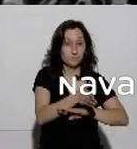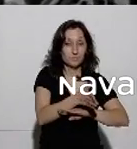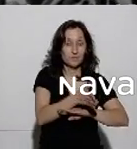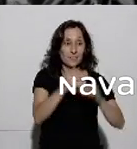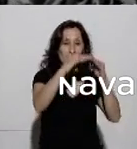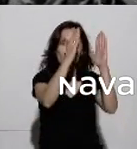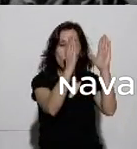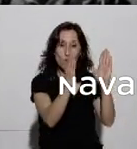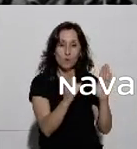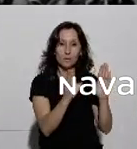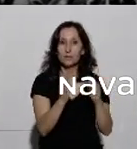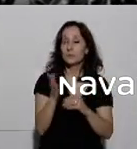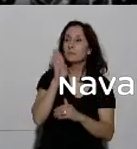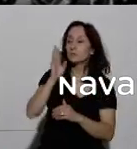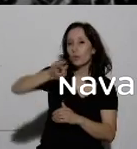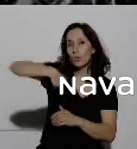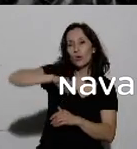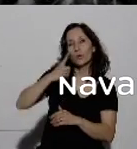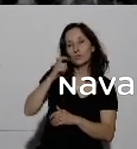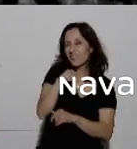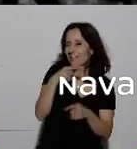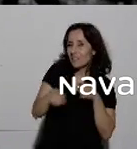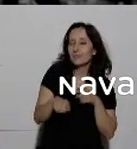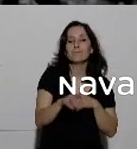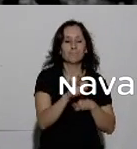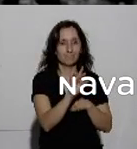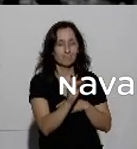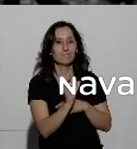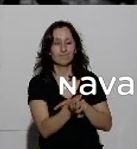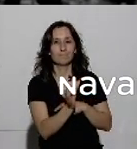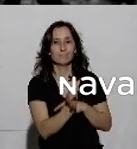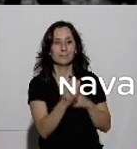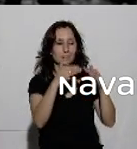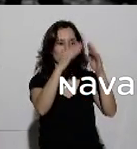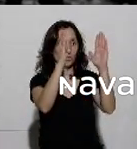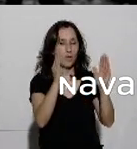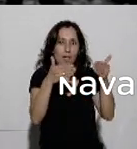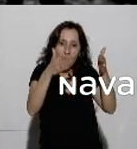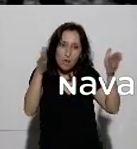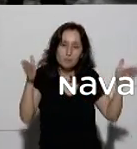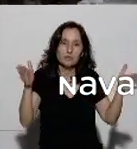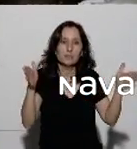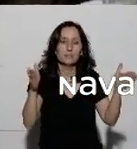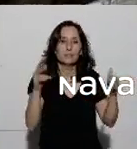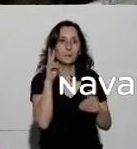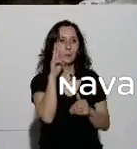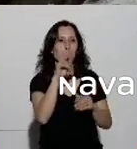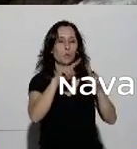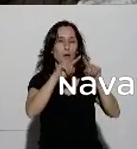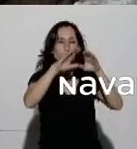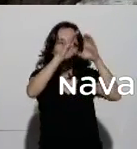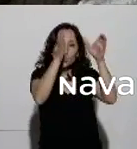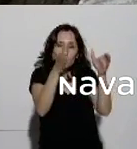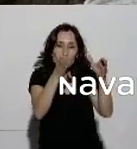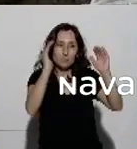una cueva diferente a las que estamos acostumbrados a ver, ¿no? Exactamente, es una cueva al aire libre y desde aquí se aprecia que es como un túnel